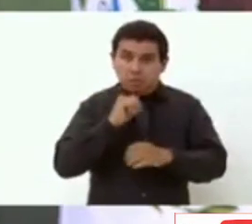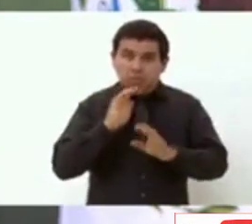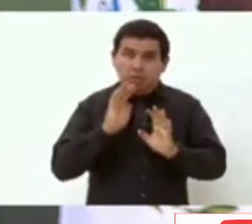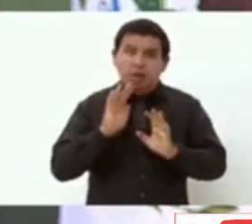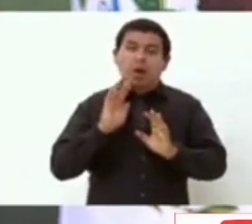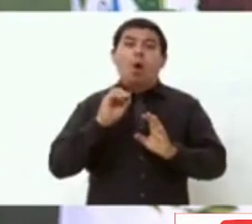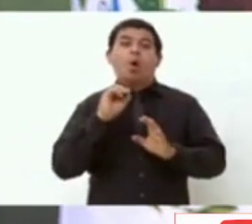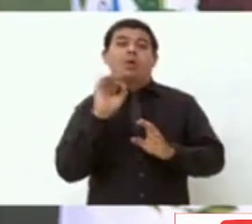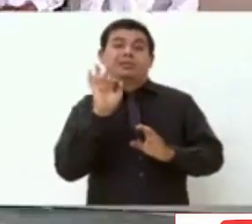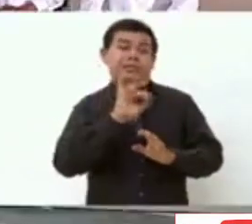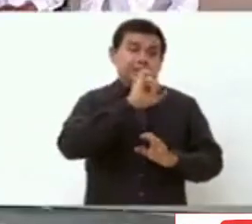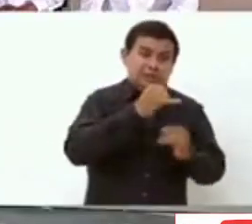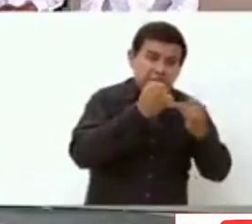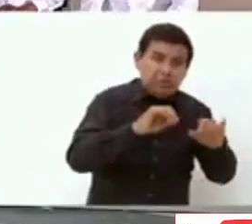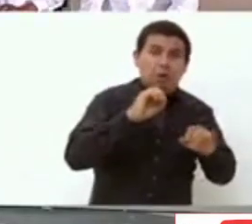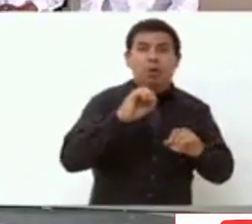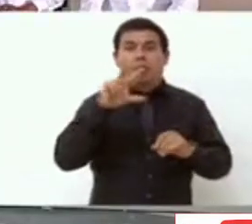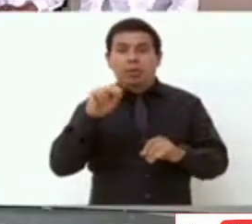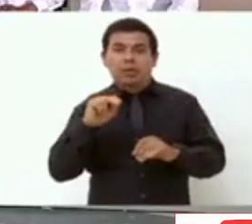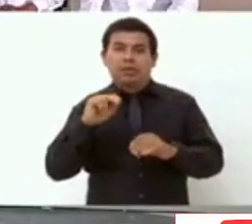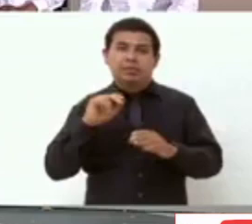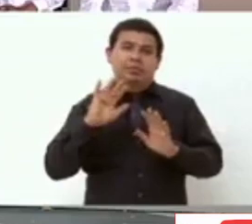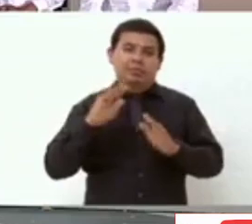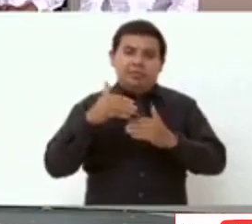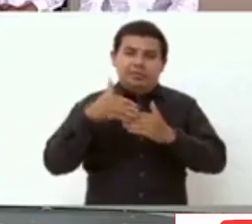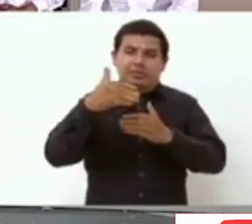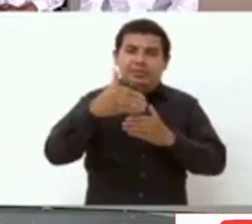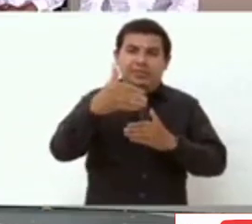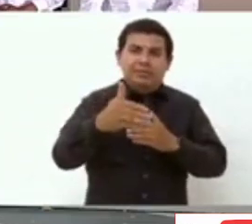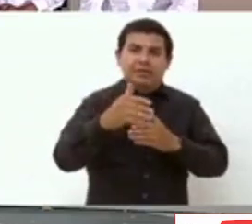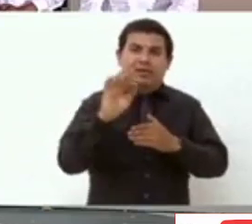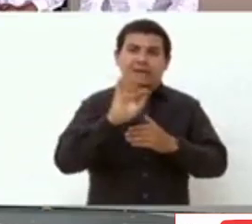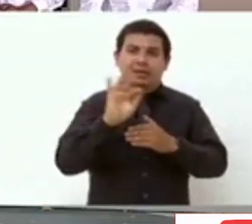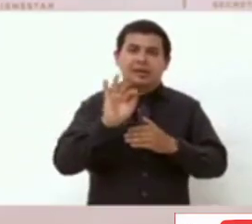pues sí podemos inaugurar a principios del 23,